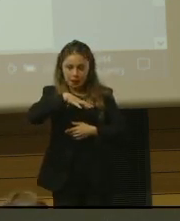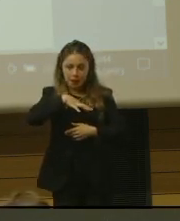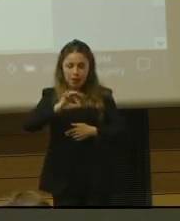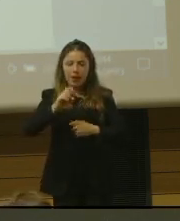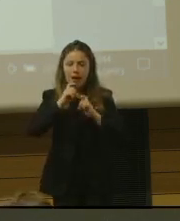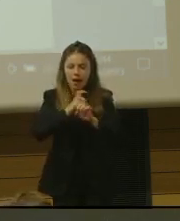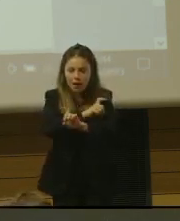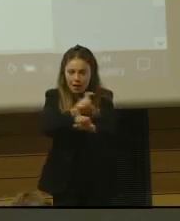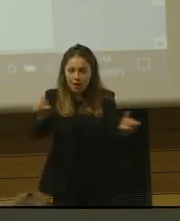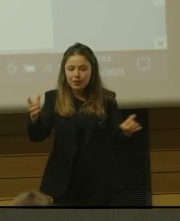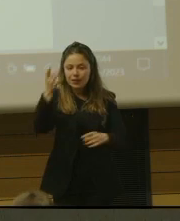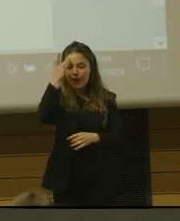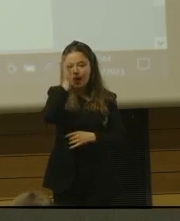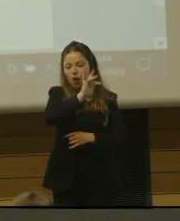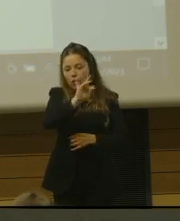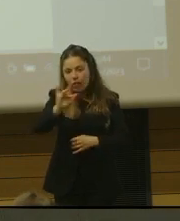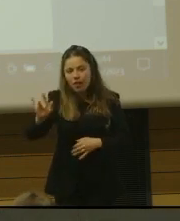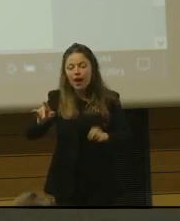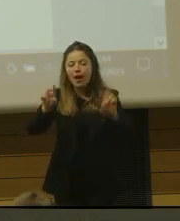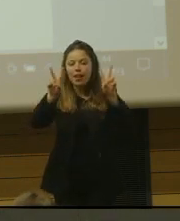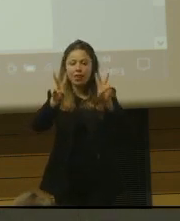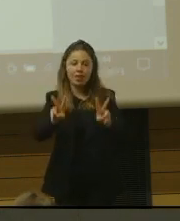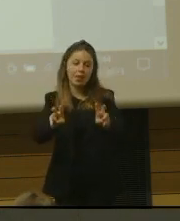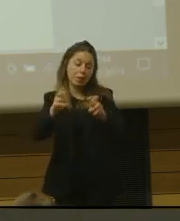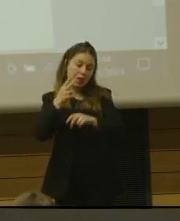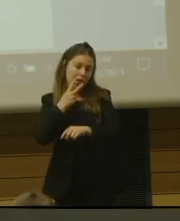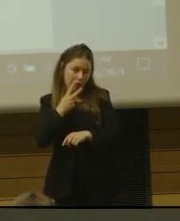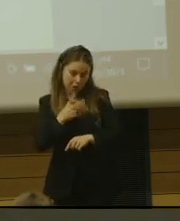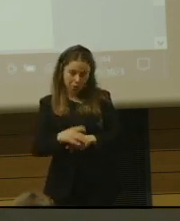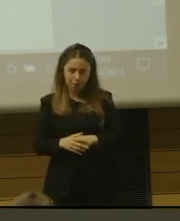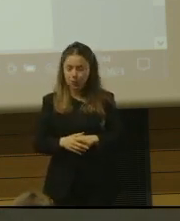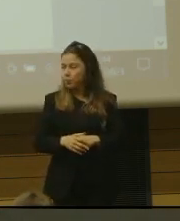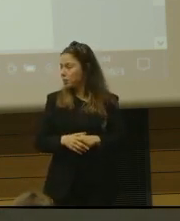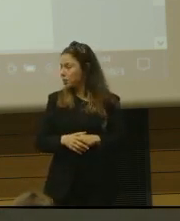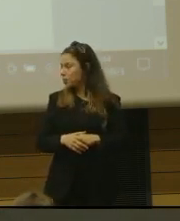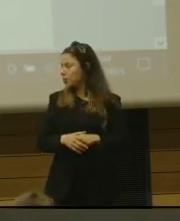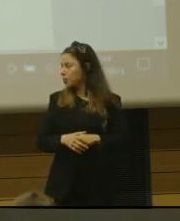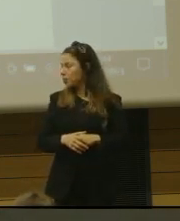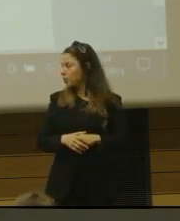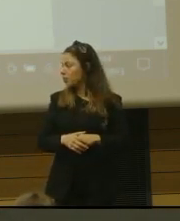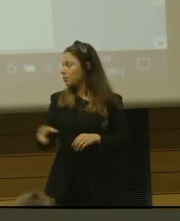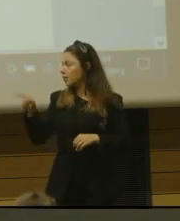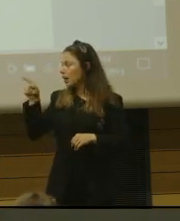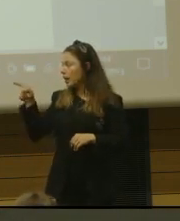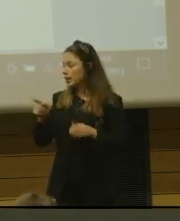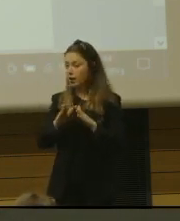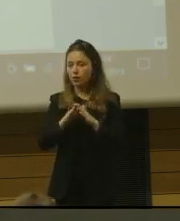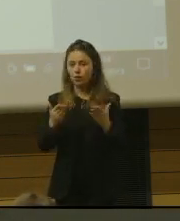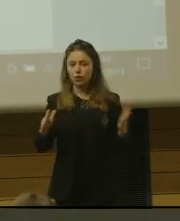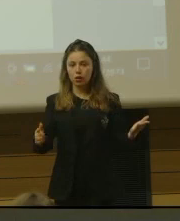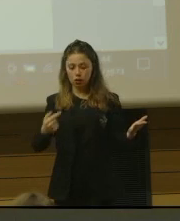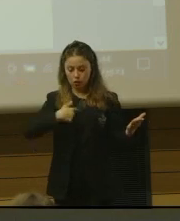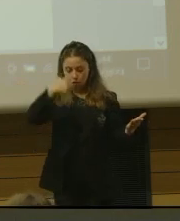avisar o concienciar acerca del tabaco. Entonces, este folleto, yo como